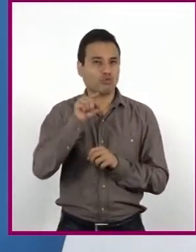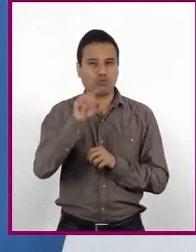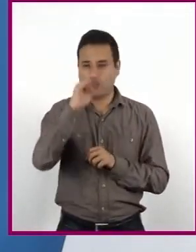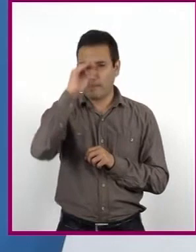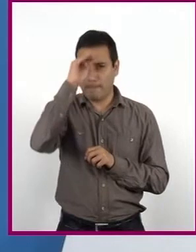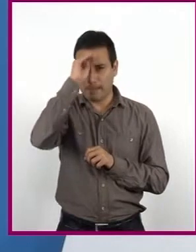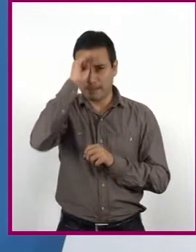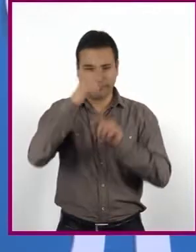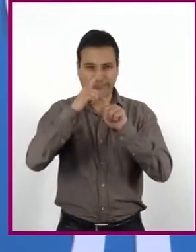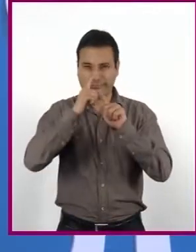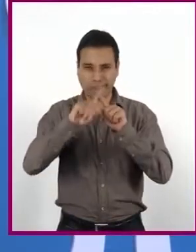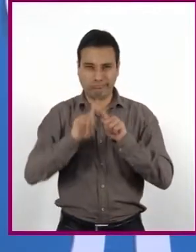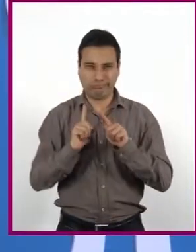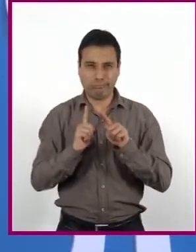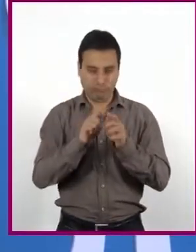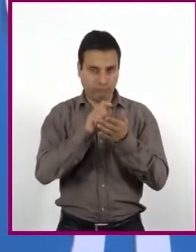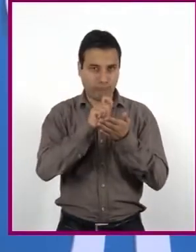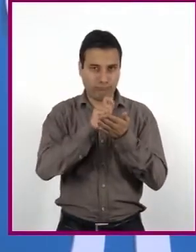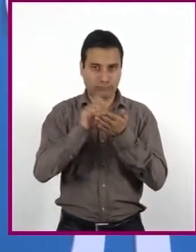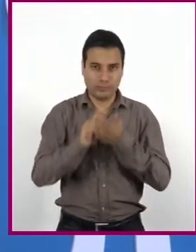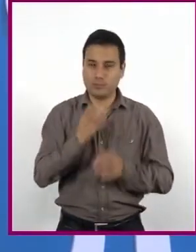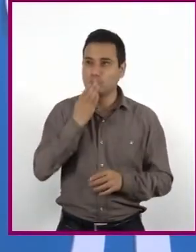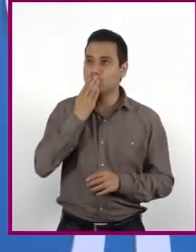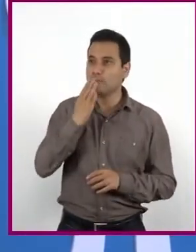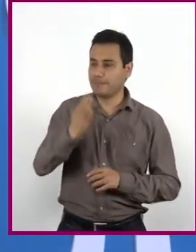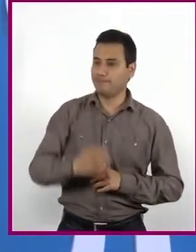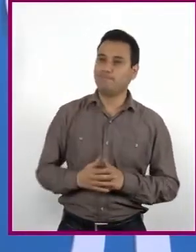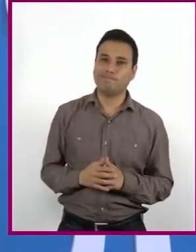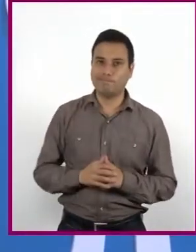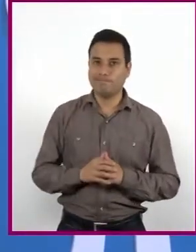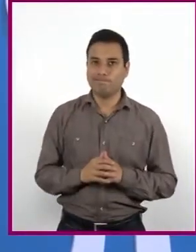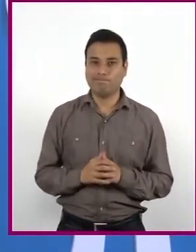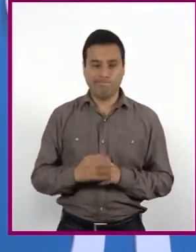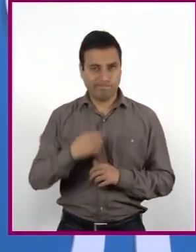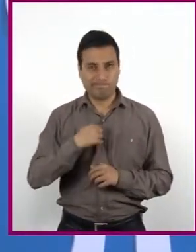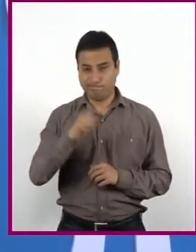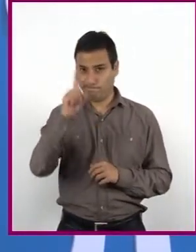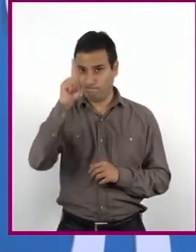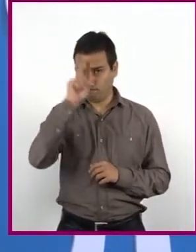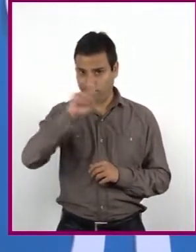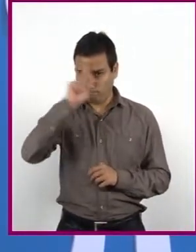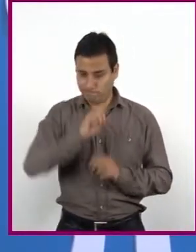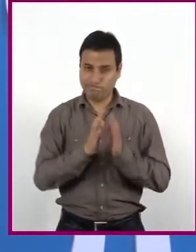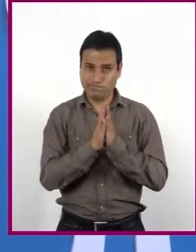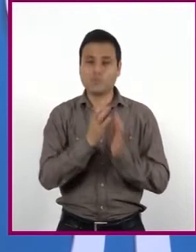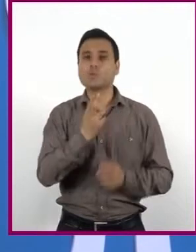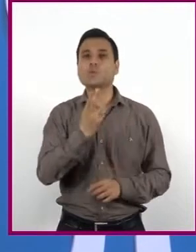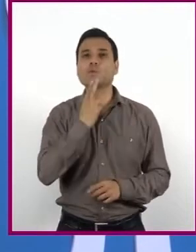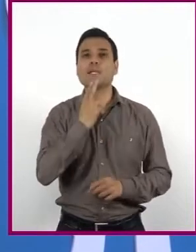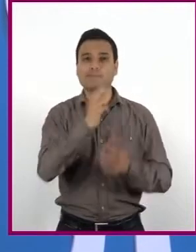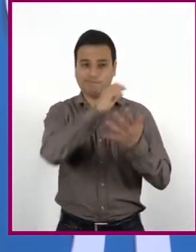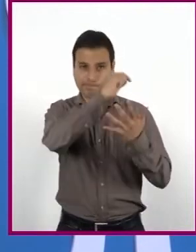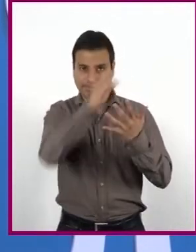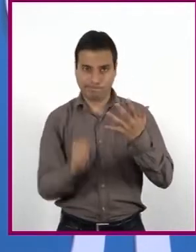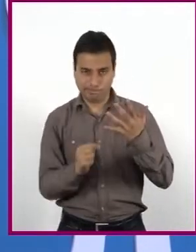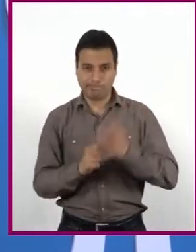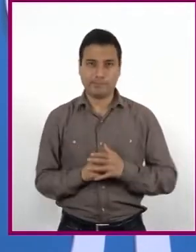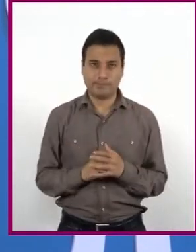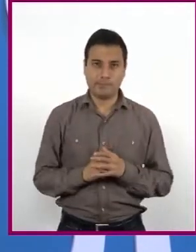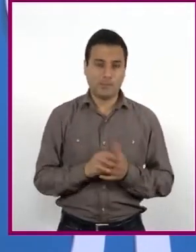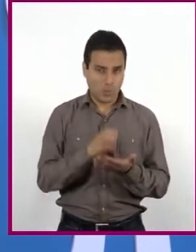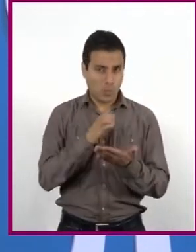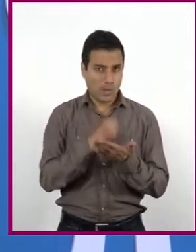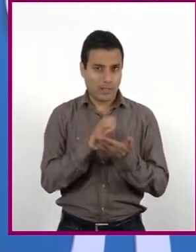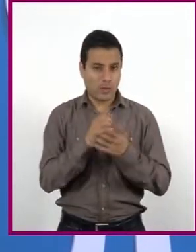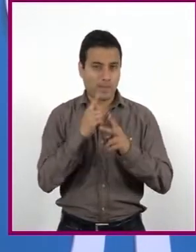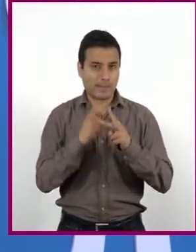durante su desarrollo. Bien. Por lo mismo, les sugerimos que tengan a la mano los siguientes materiales: su